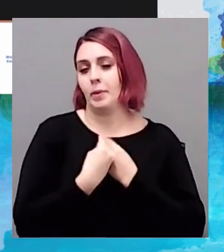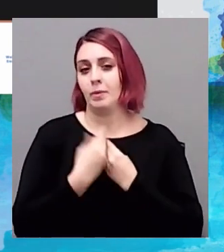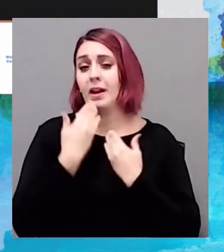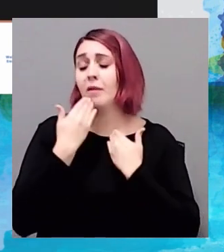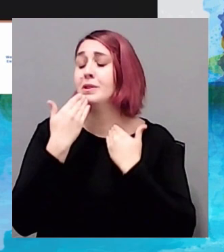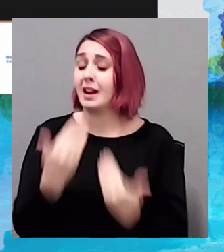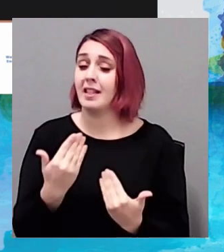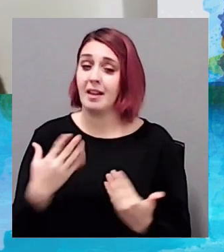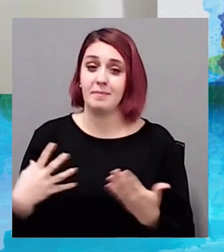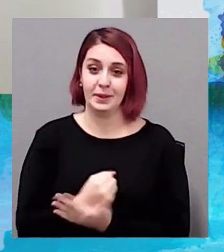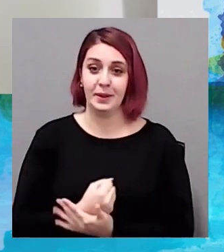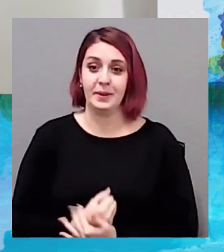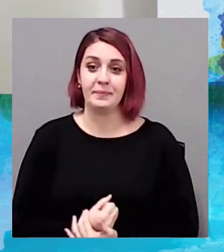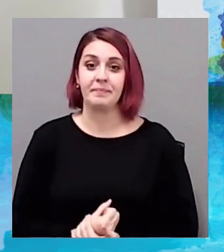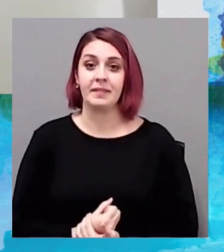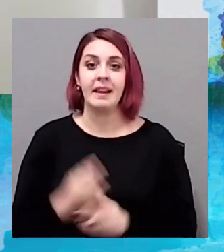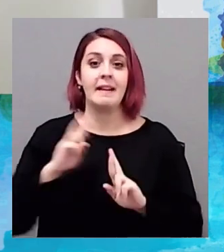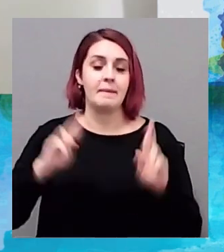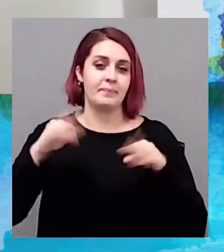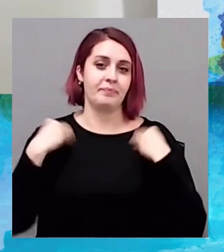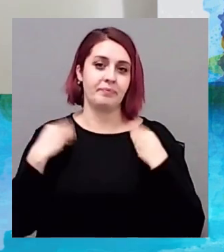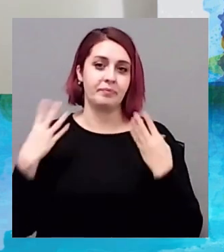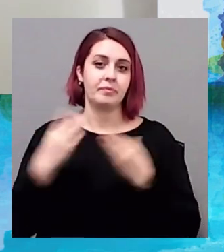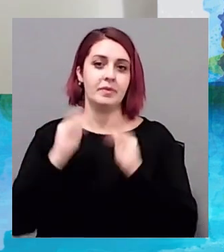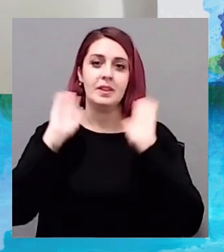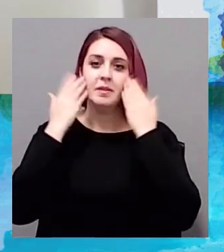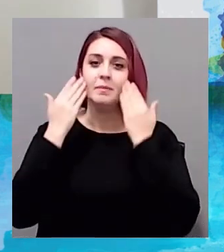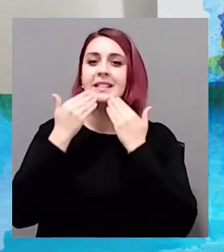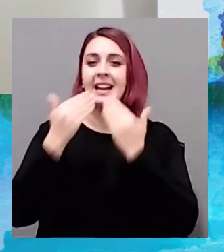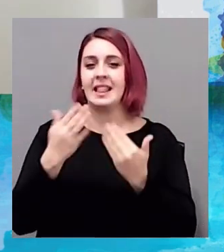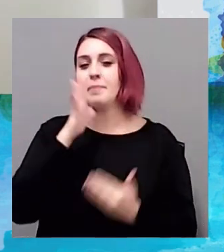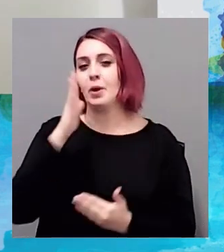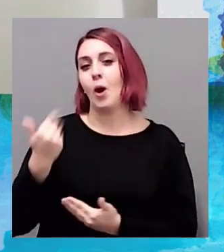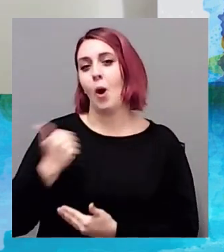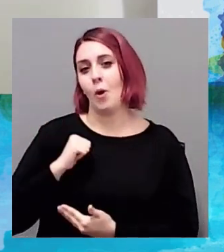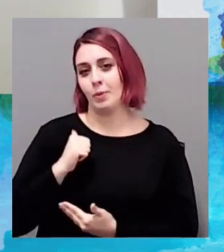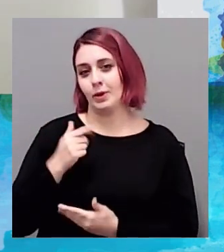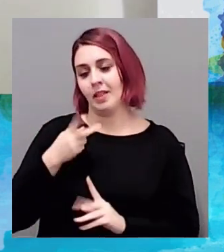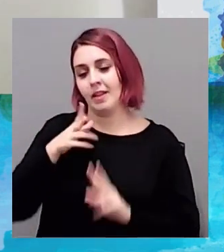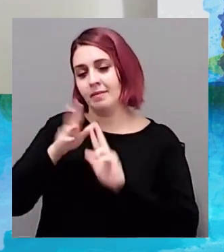todo y espero que hayáis disfrutado mucho del Congreso y muchas gracias por la oportunidad de este taller.